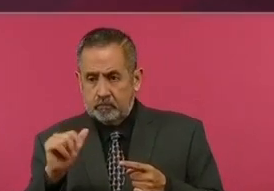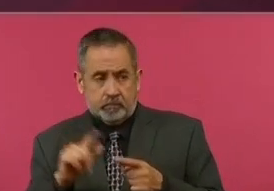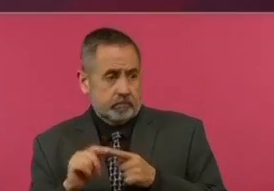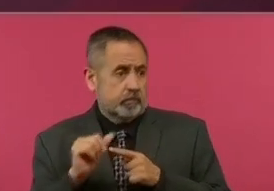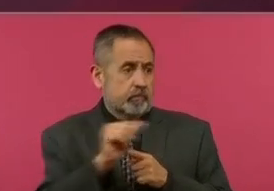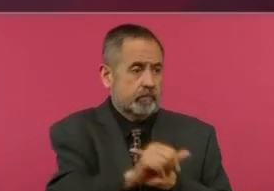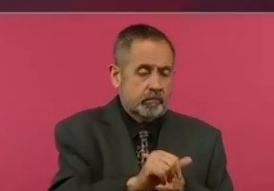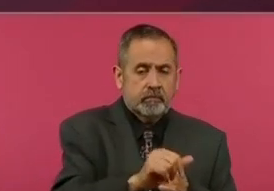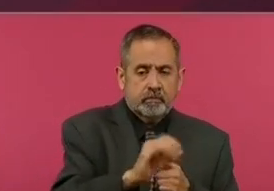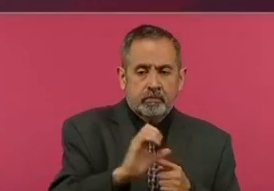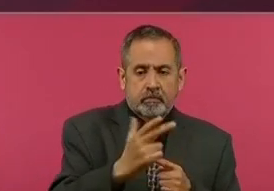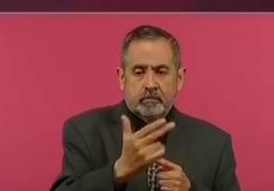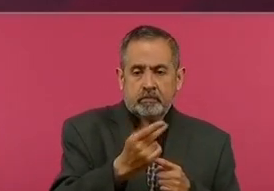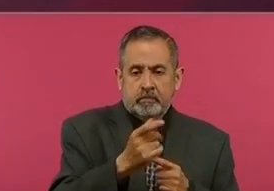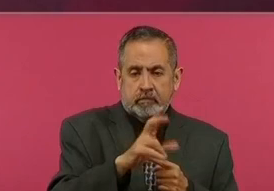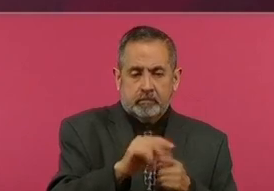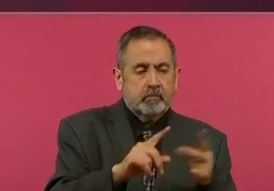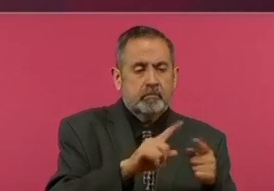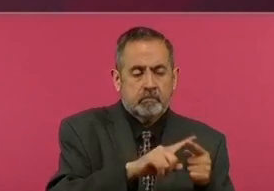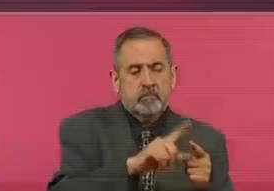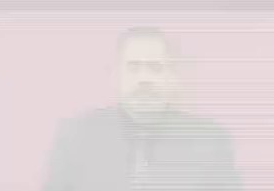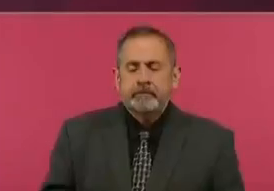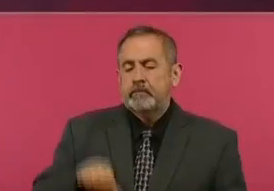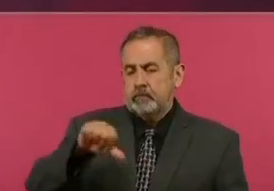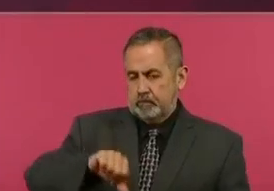hijo en la Autopista del Sol en Guerrero.